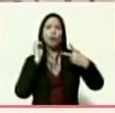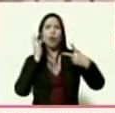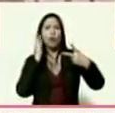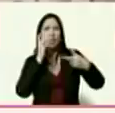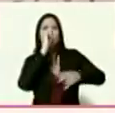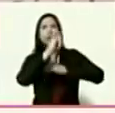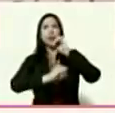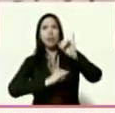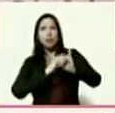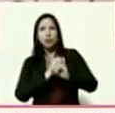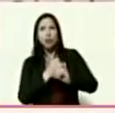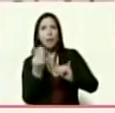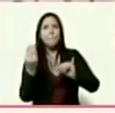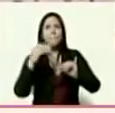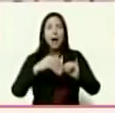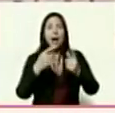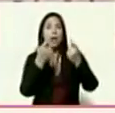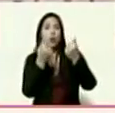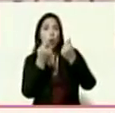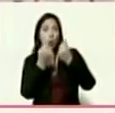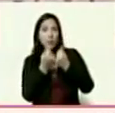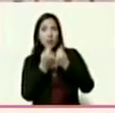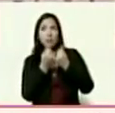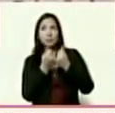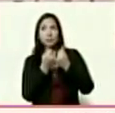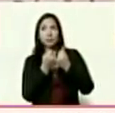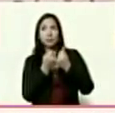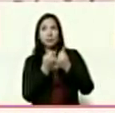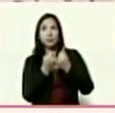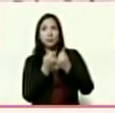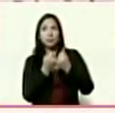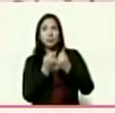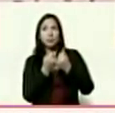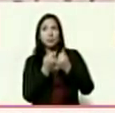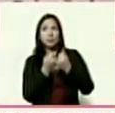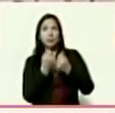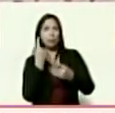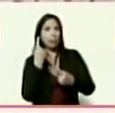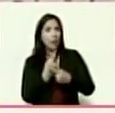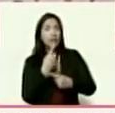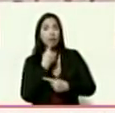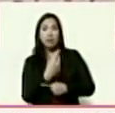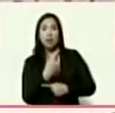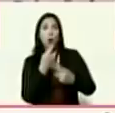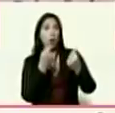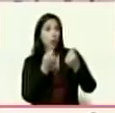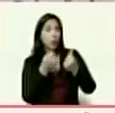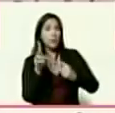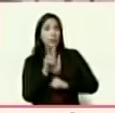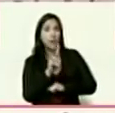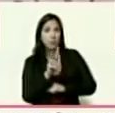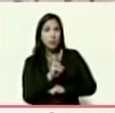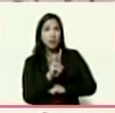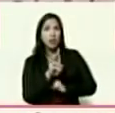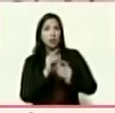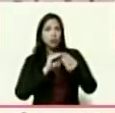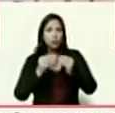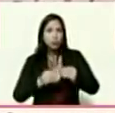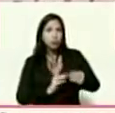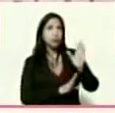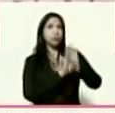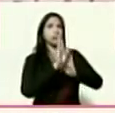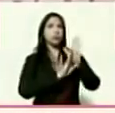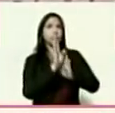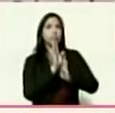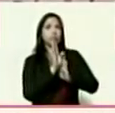internacionales, cuanto más la economía, ellos tienen que admitirlo, la economía venezolana se está recuperando, cuanto